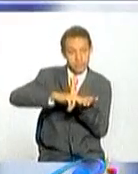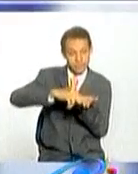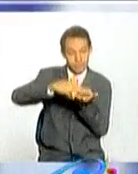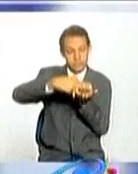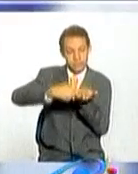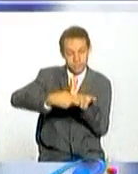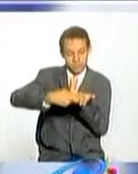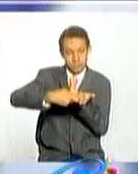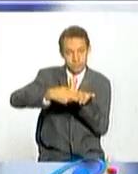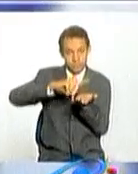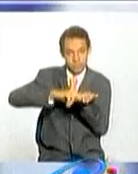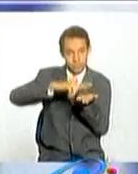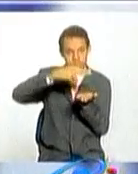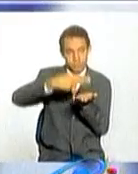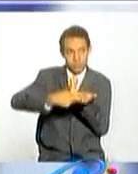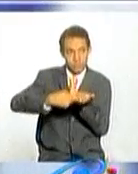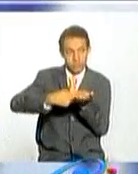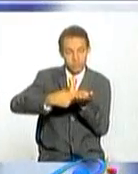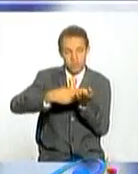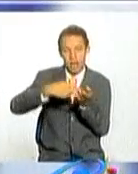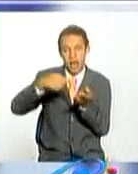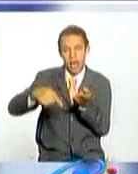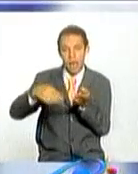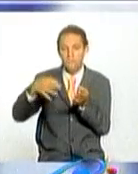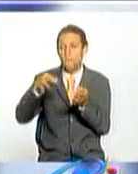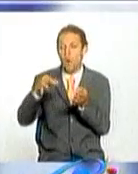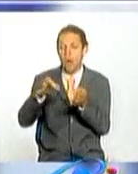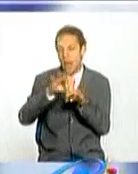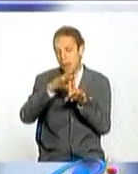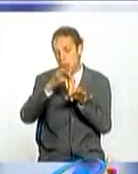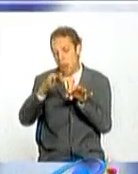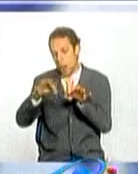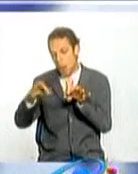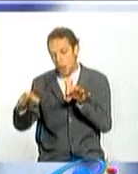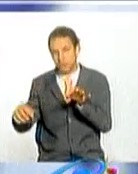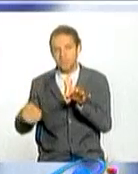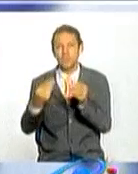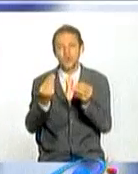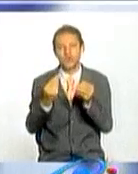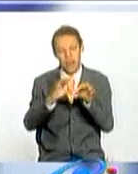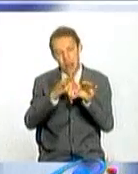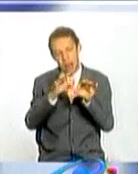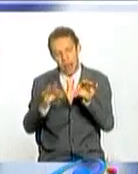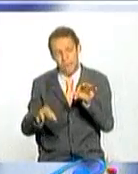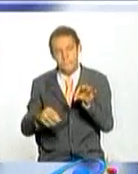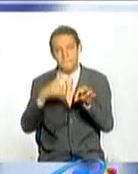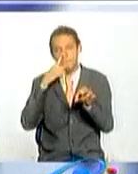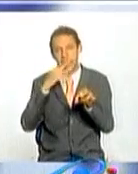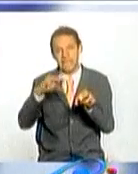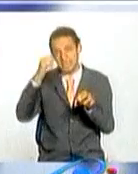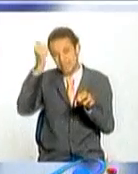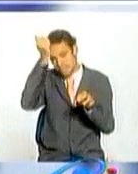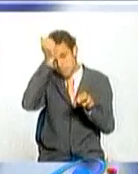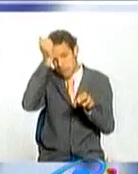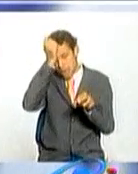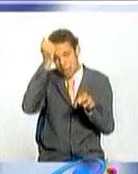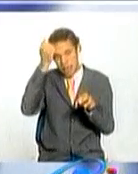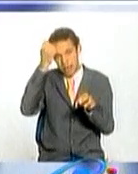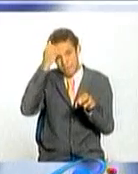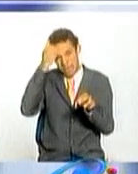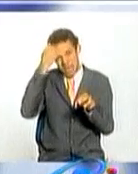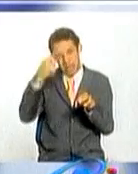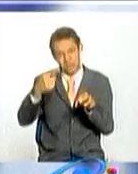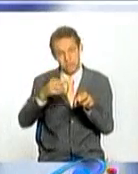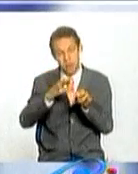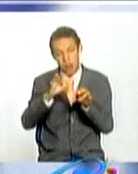se desplazan, ¿sí? Y finalmente no son masas, sino son piedras que están ahí dentro de la vesícula. Ahí están